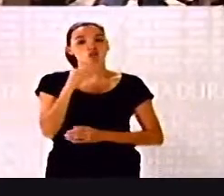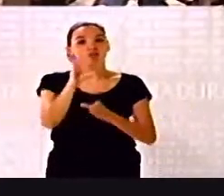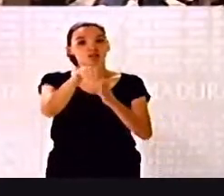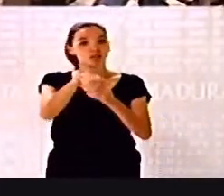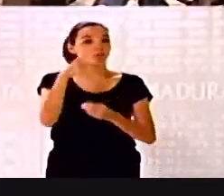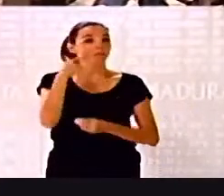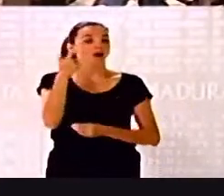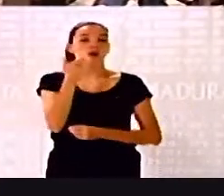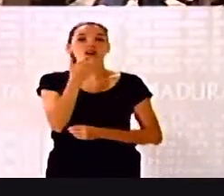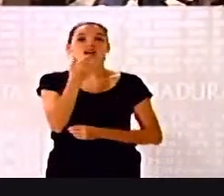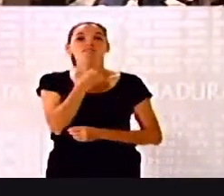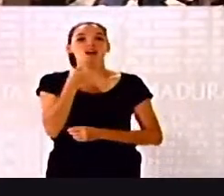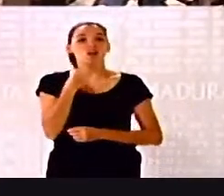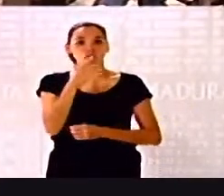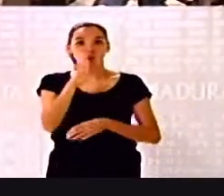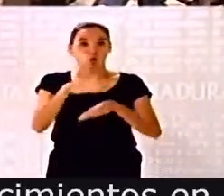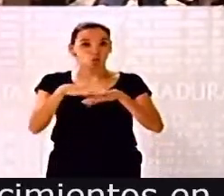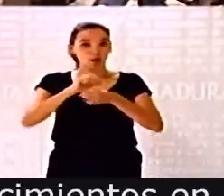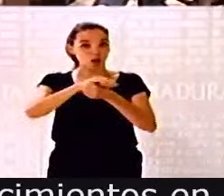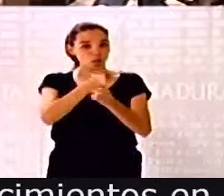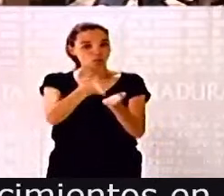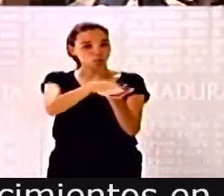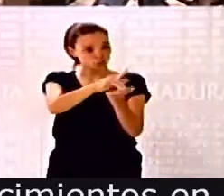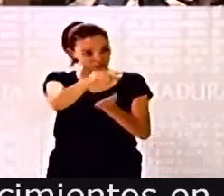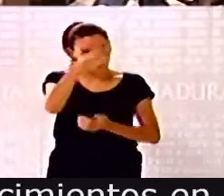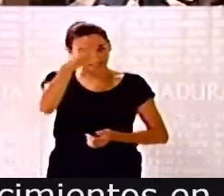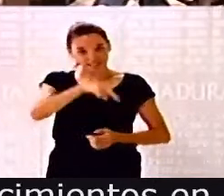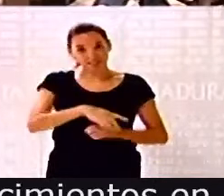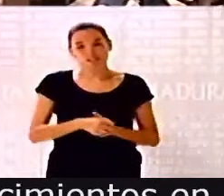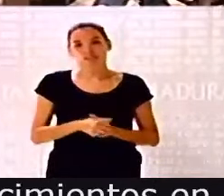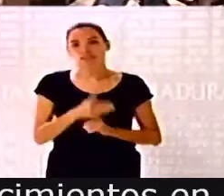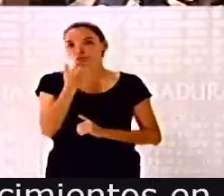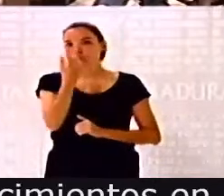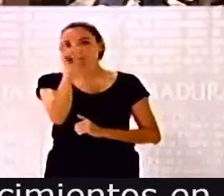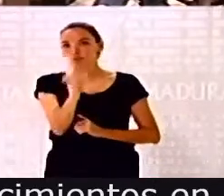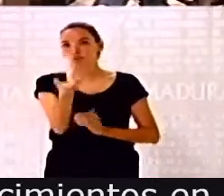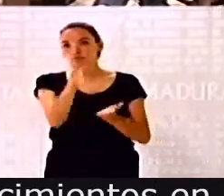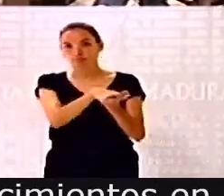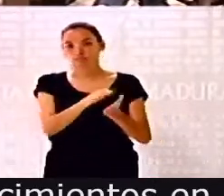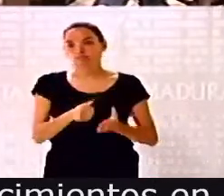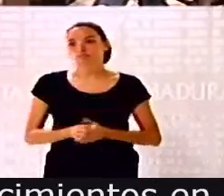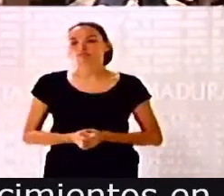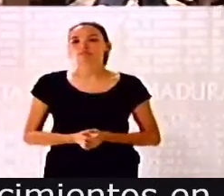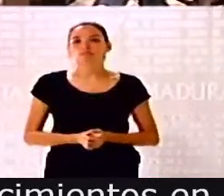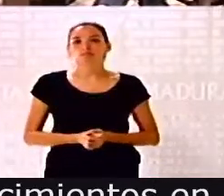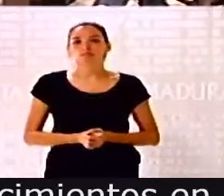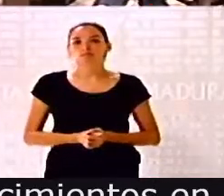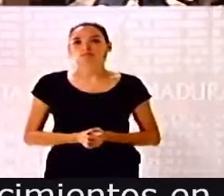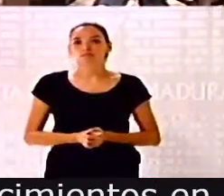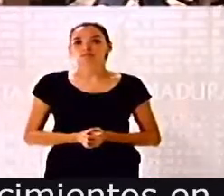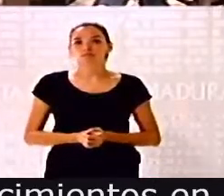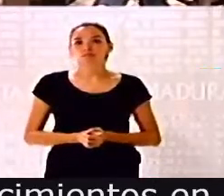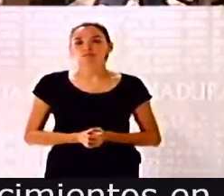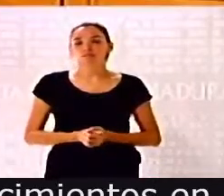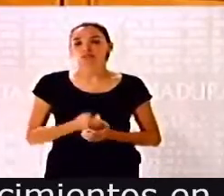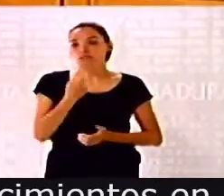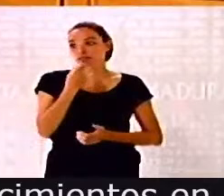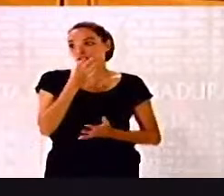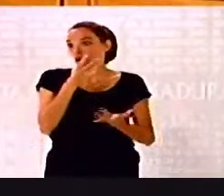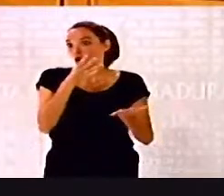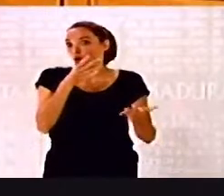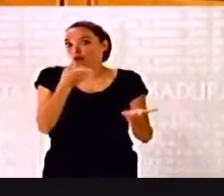COVID. Me acaban de decir. Si sabe si ha habido un fallecido en Badajoz. Si se ha producido